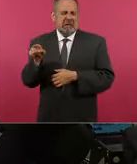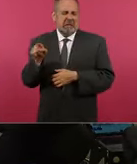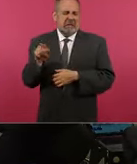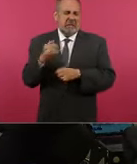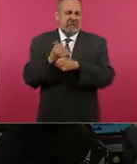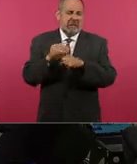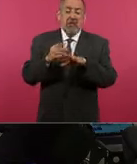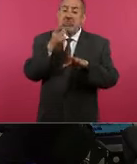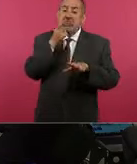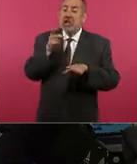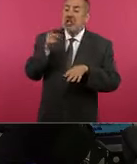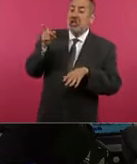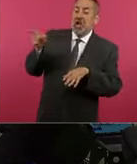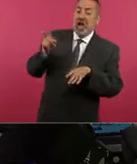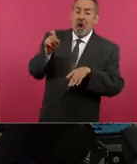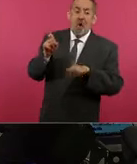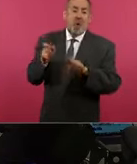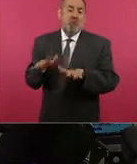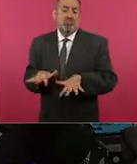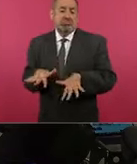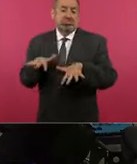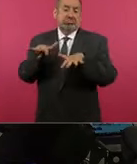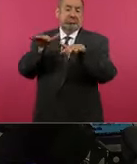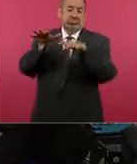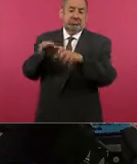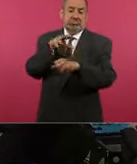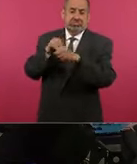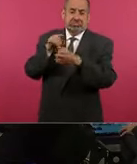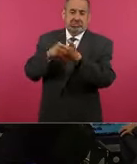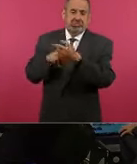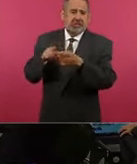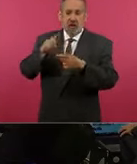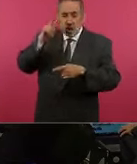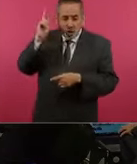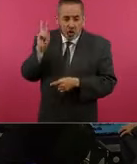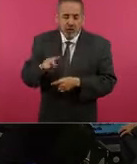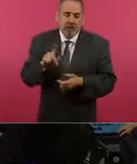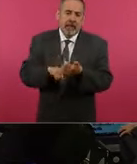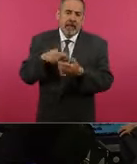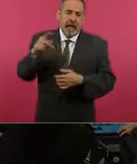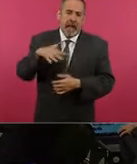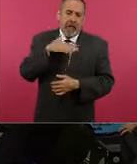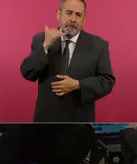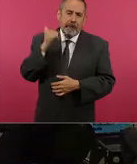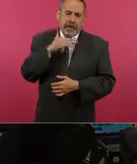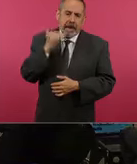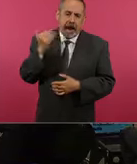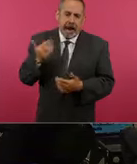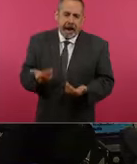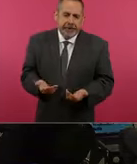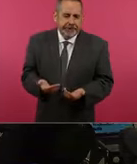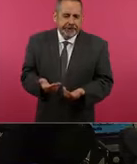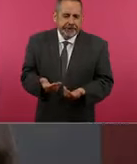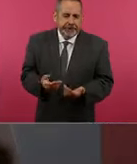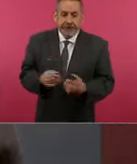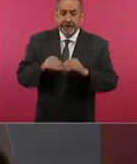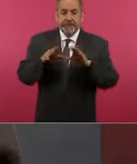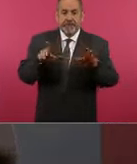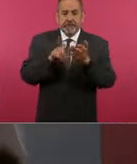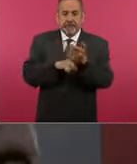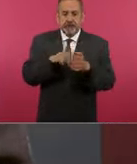una inundación que ocurrió en el aeropuerto de Alemania. La cuenta que difundió el video, hay que decir, no es la